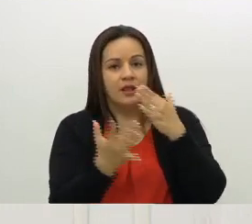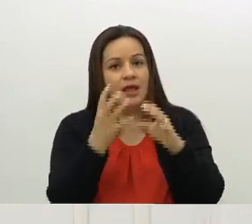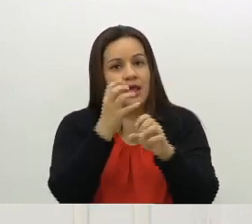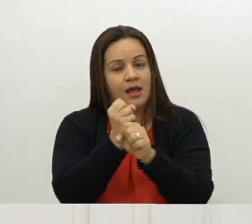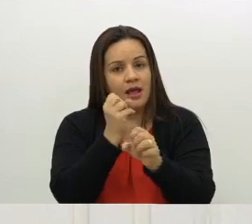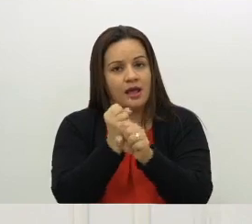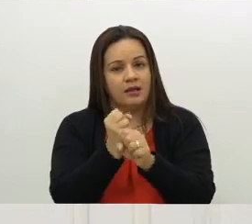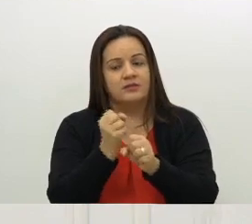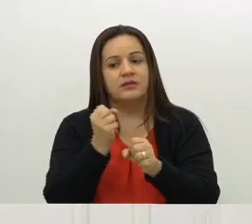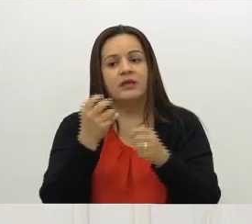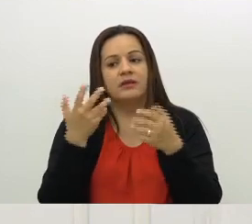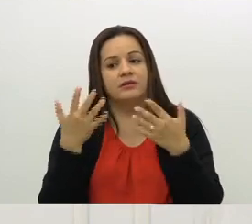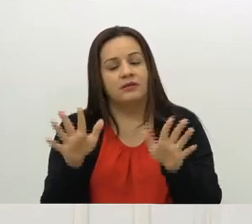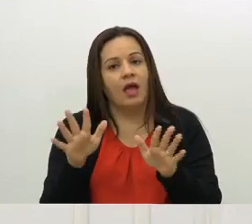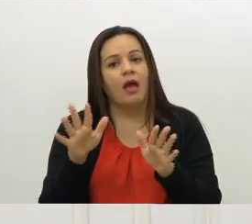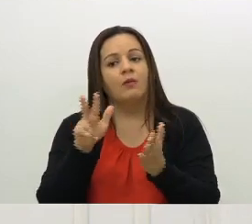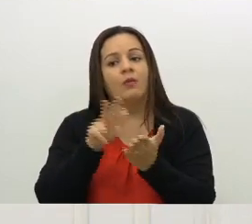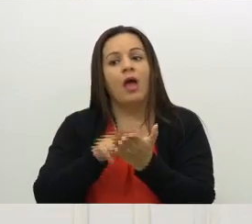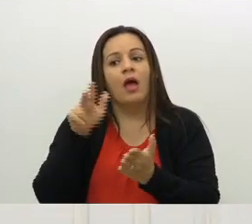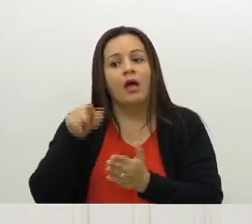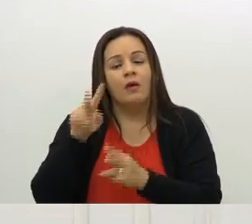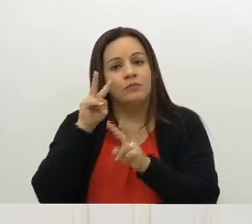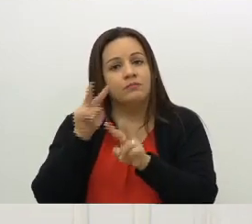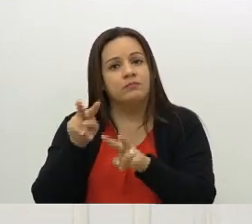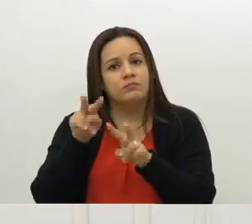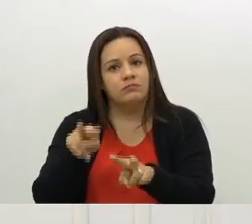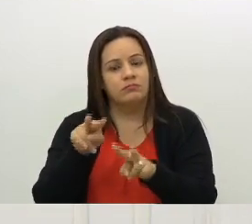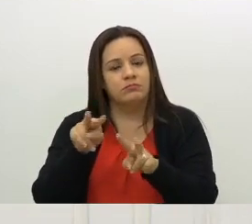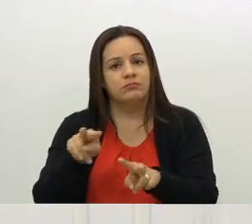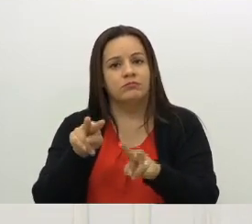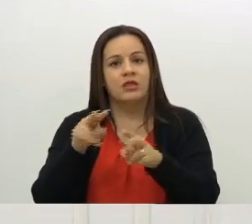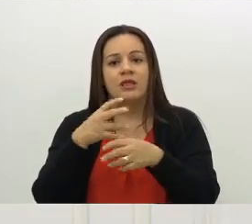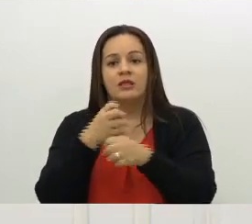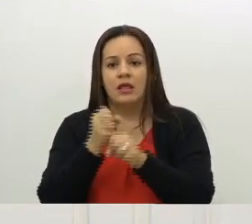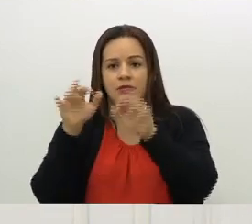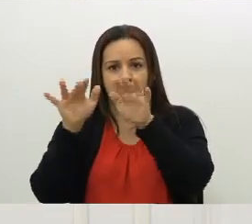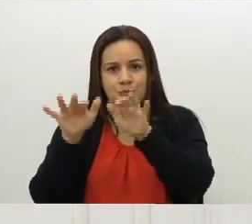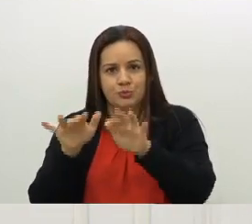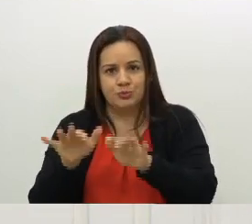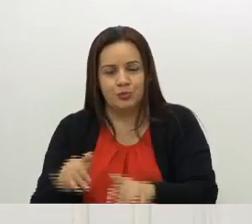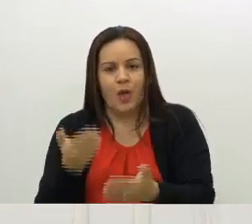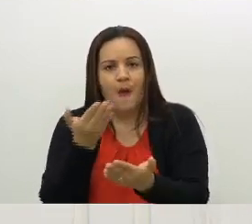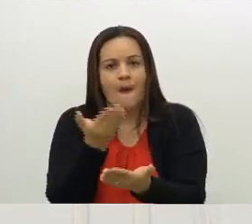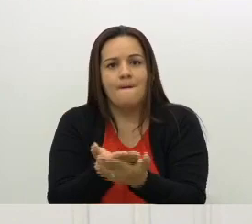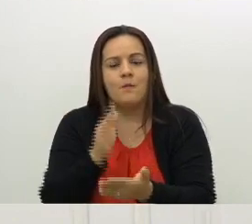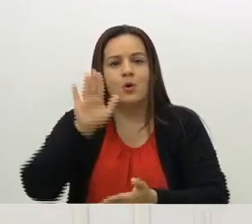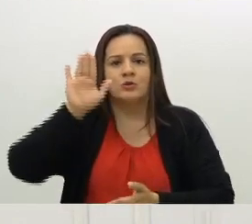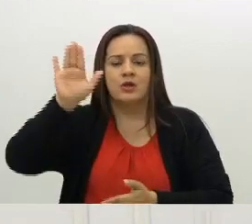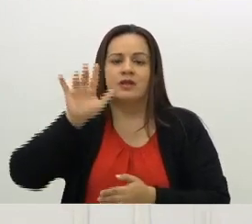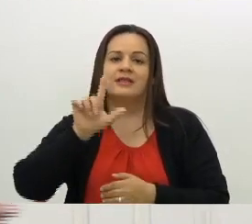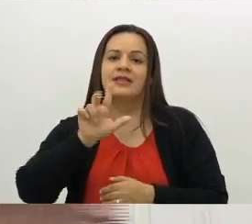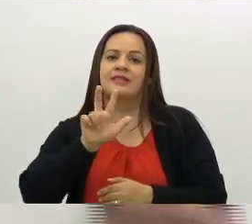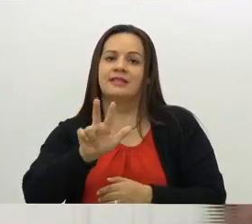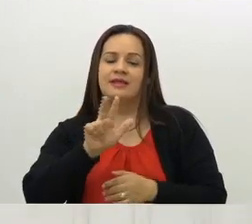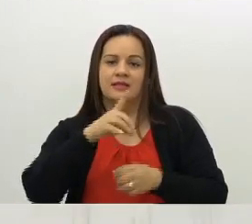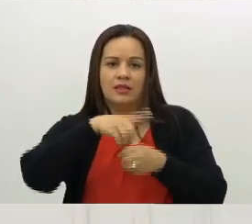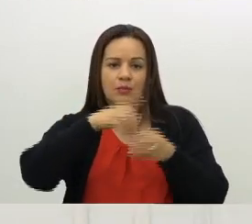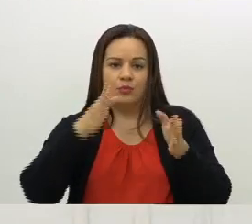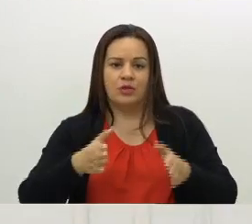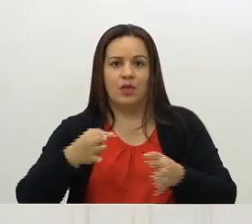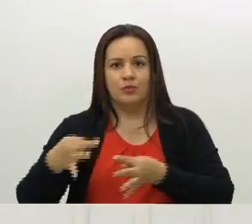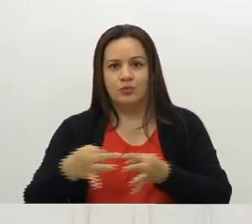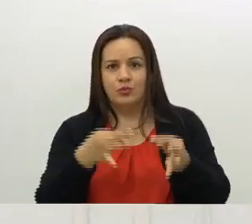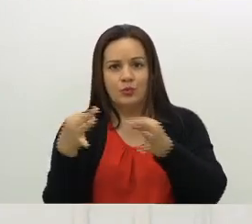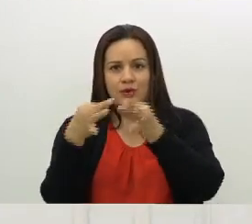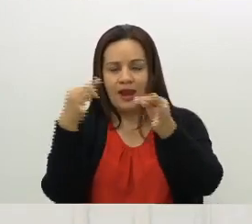un aval de las observaciones que se habían hecho, se redactan mociones que los 3 diputados de Turrialba y los compañeros de Cartago